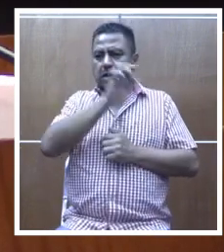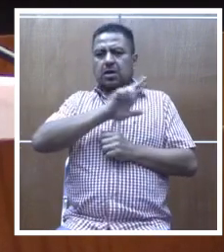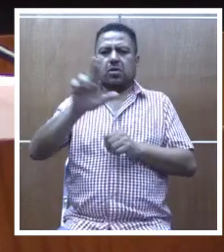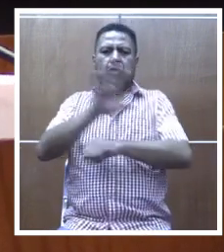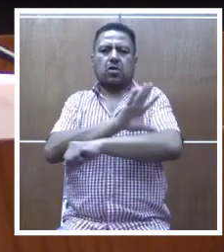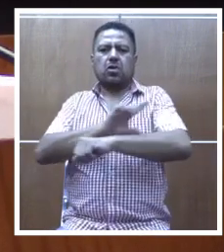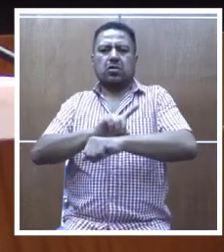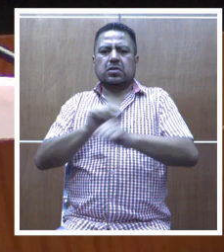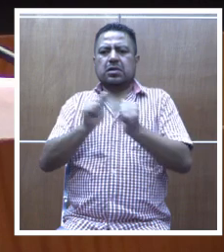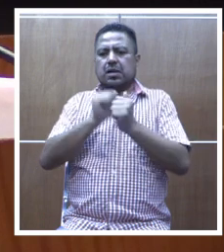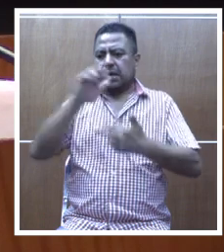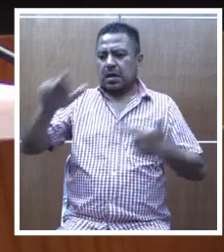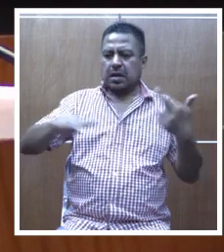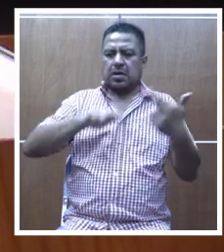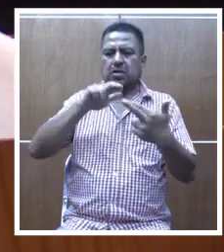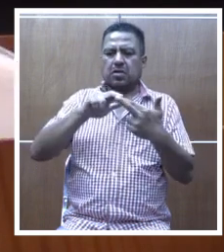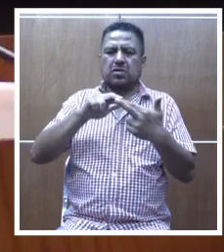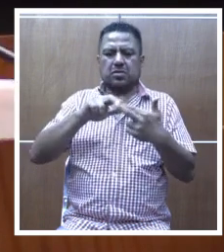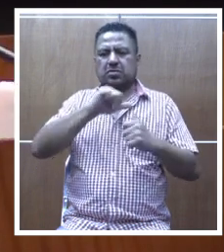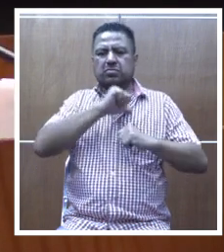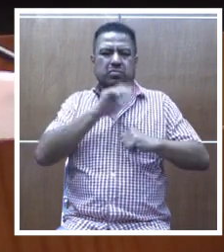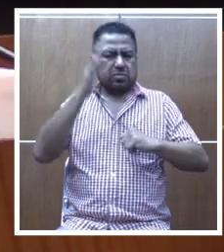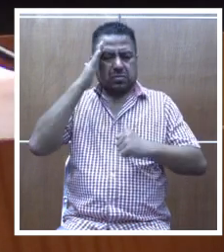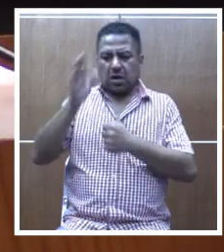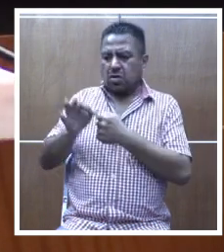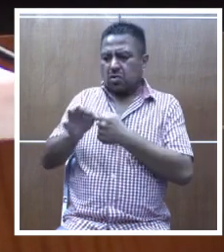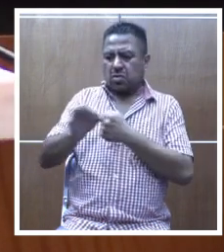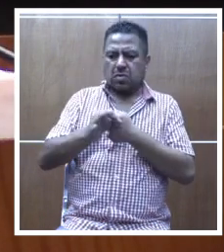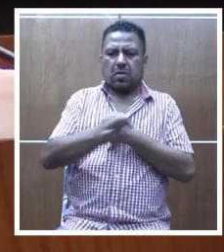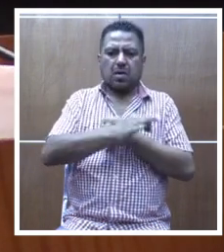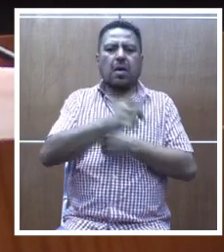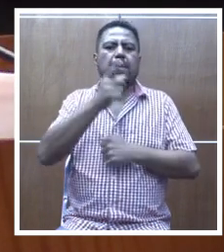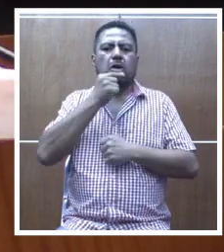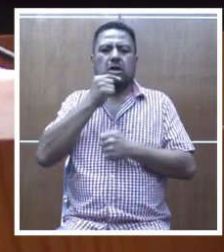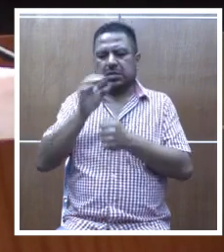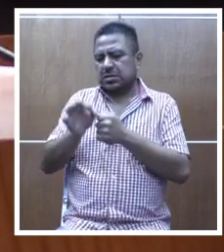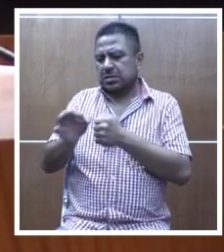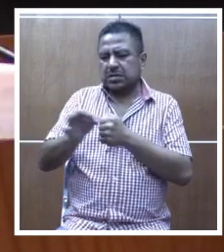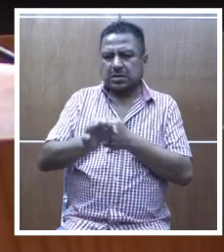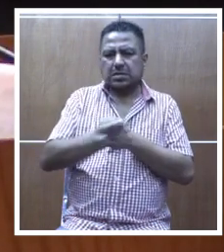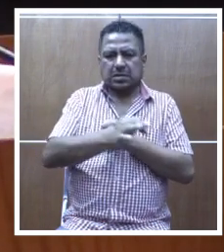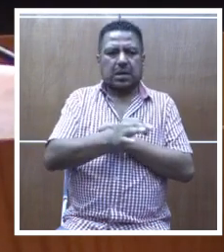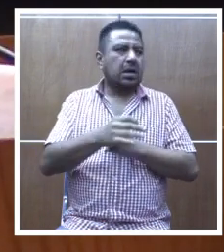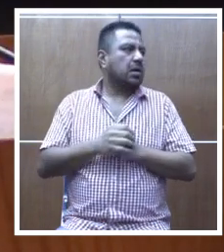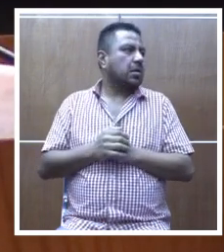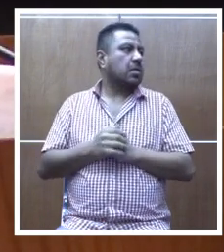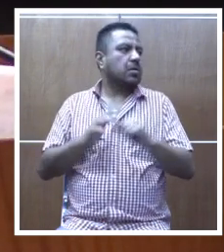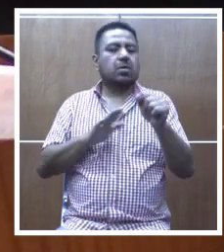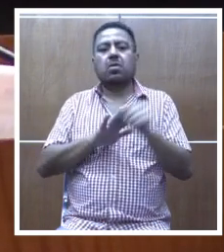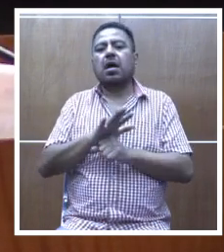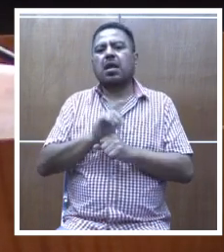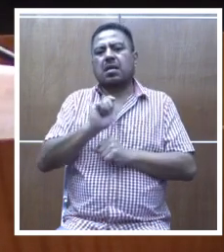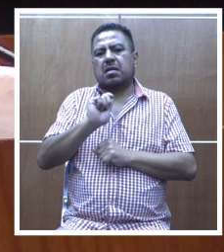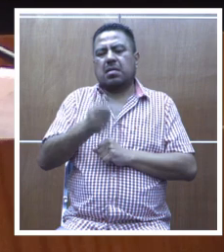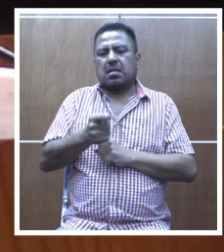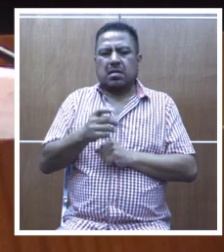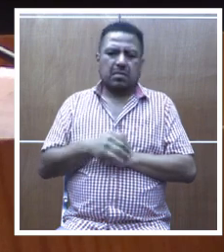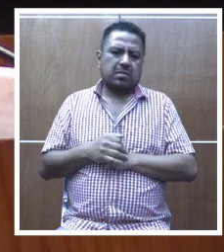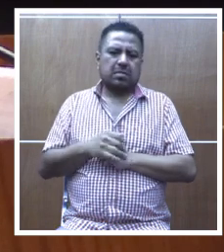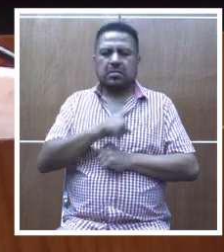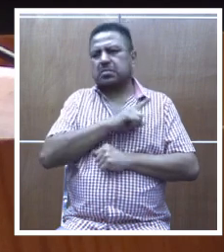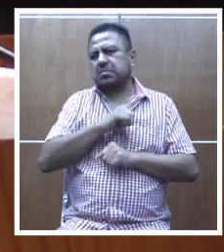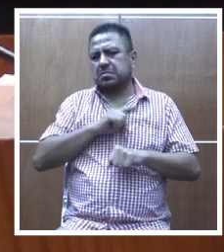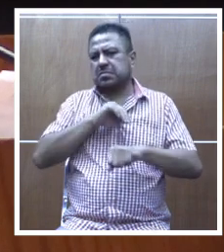Coordinadora Regional de Autoridades Comunitarias, Policía Comunitaria, CRAC-PC, en virtud de que ha ejercido